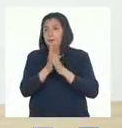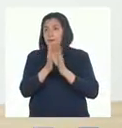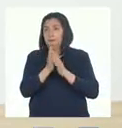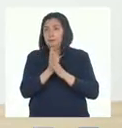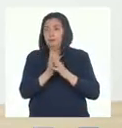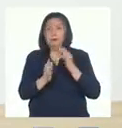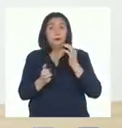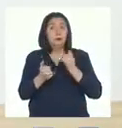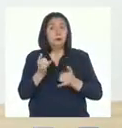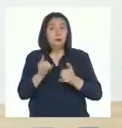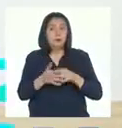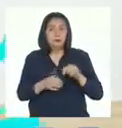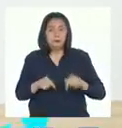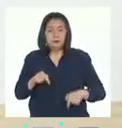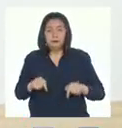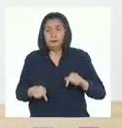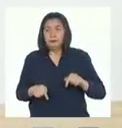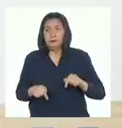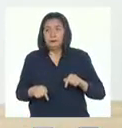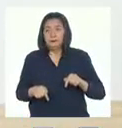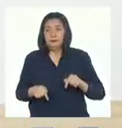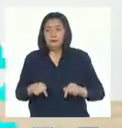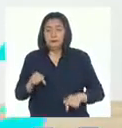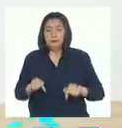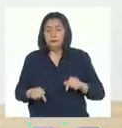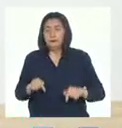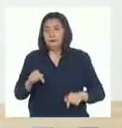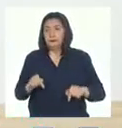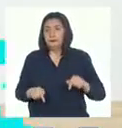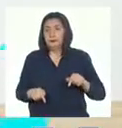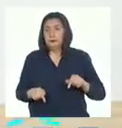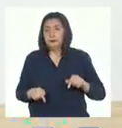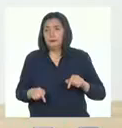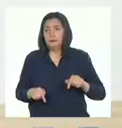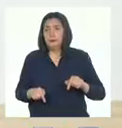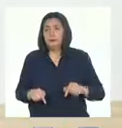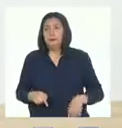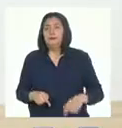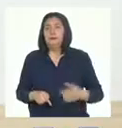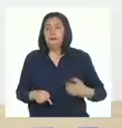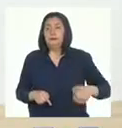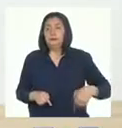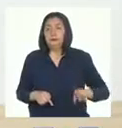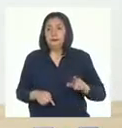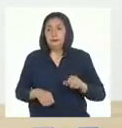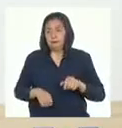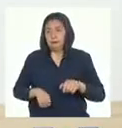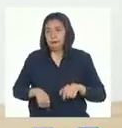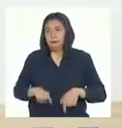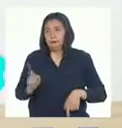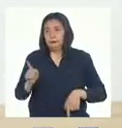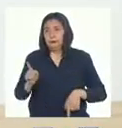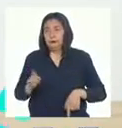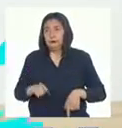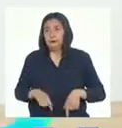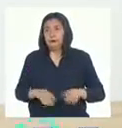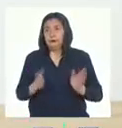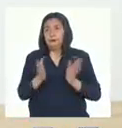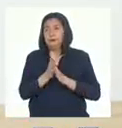palmas. Última, piso. Y 1, 2, y cha. Bajé y